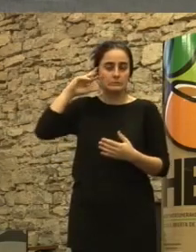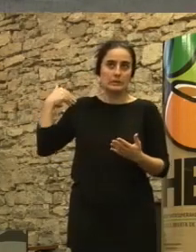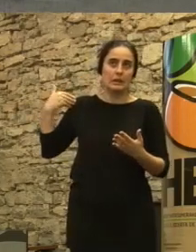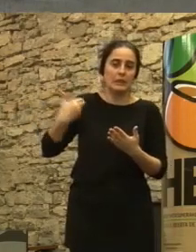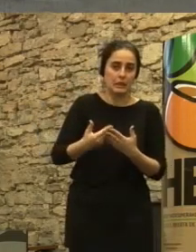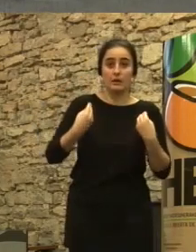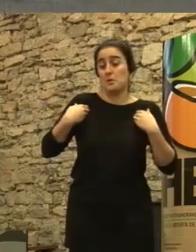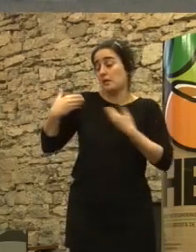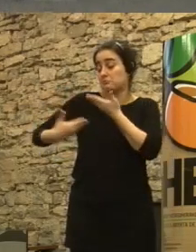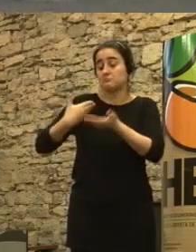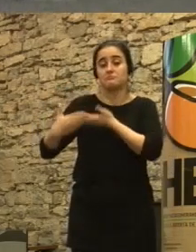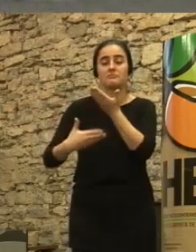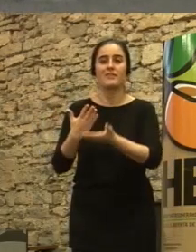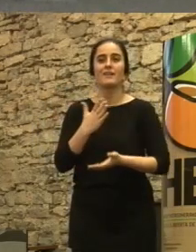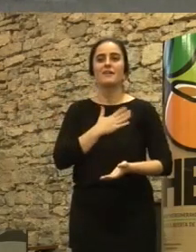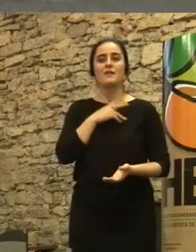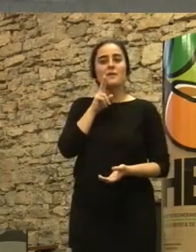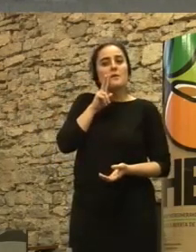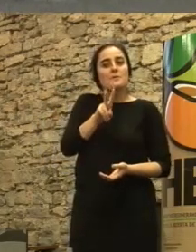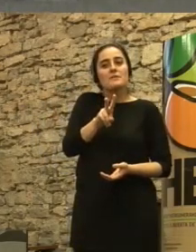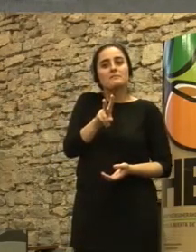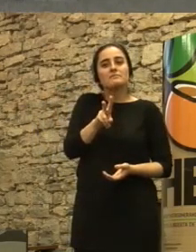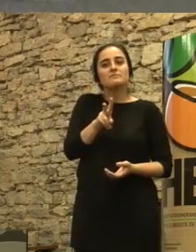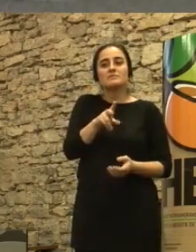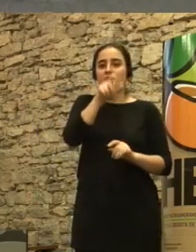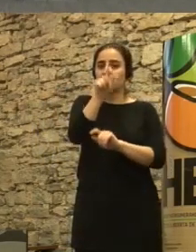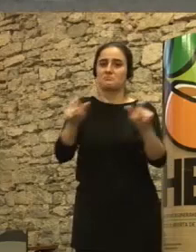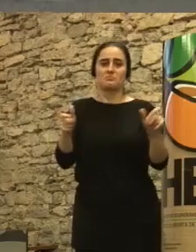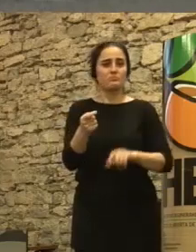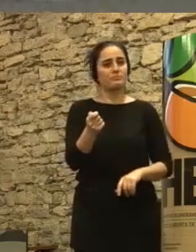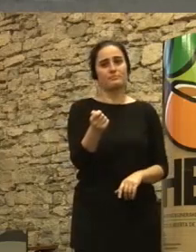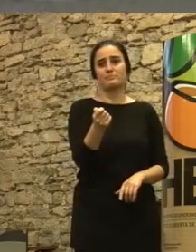vida pasando, veo que hay muy poca gente